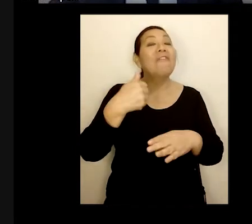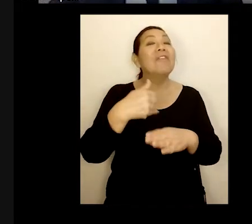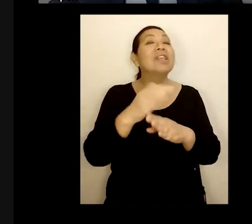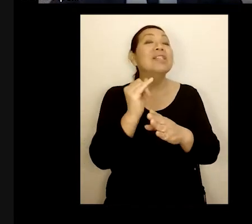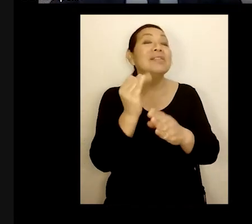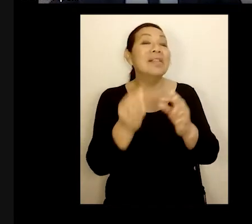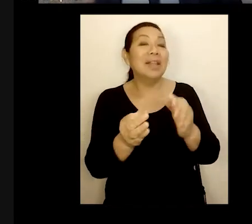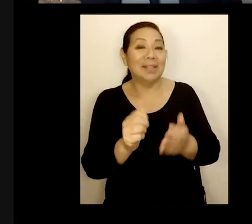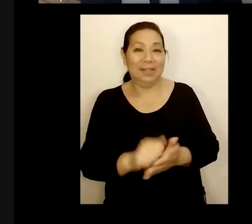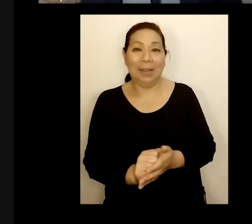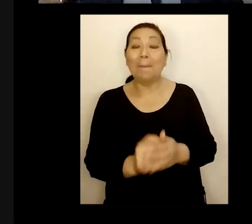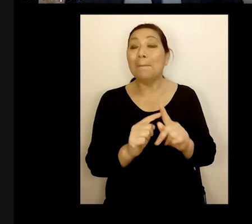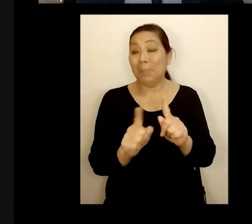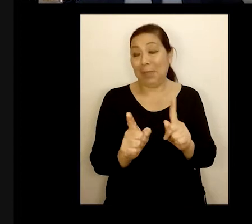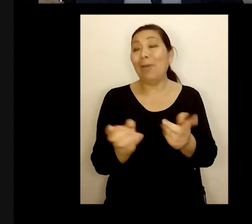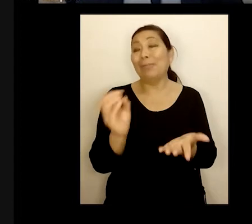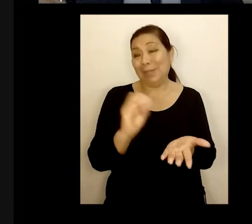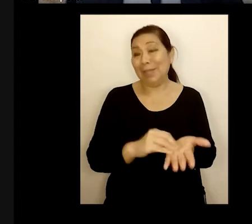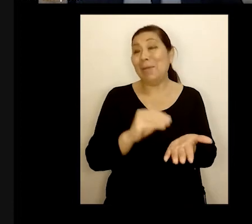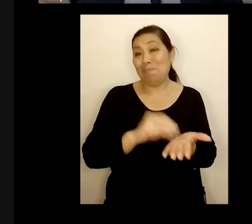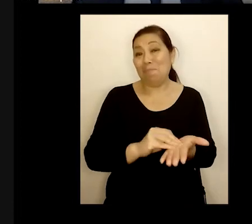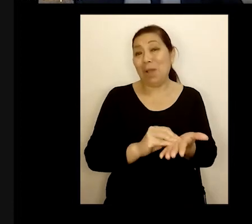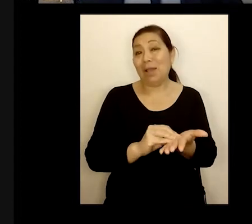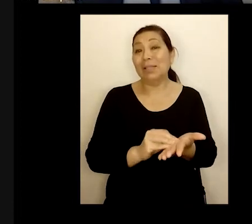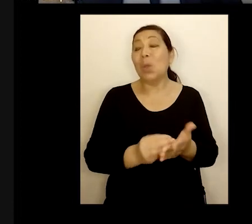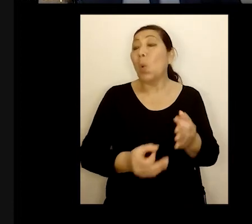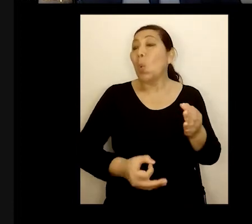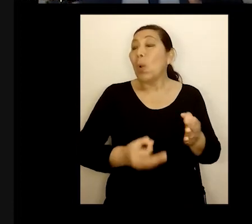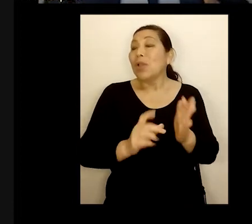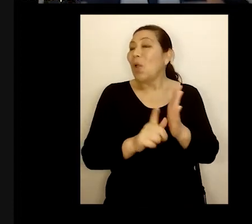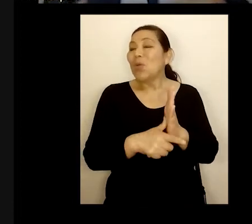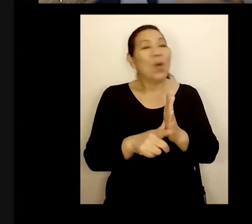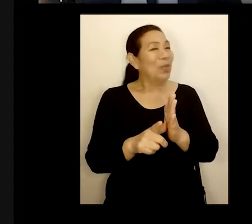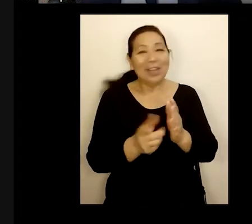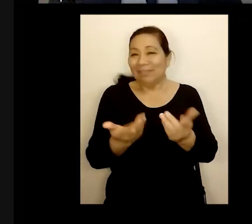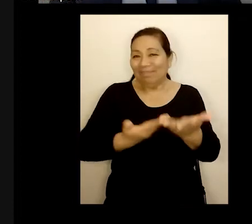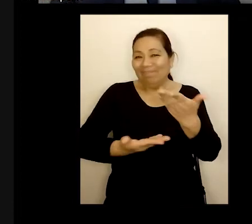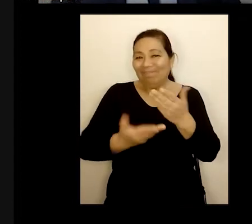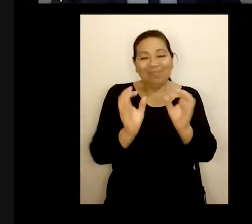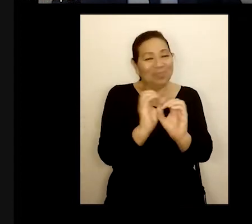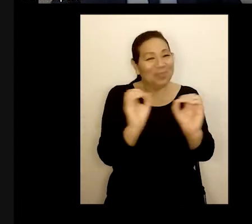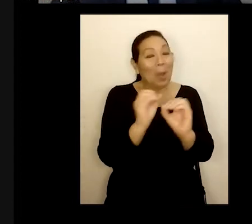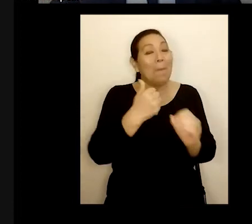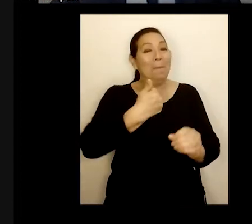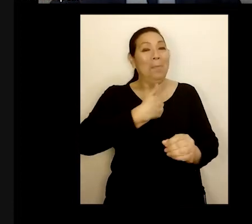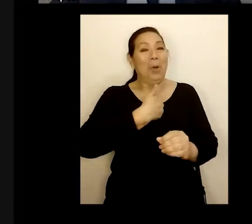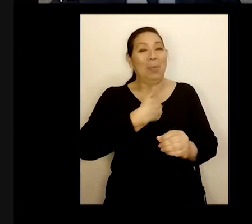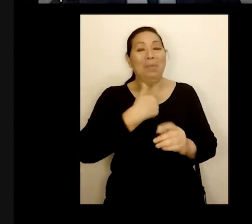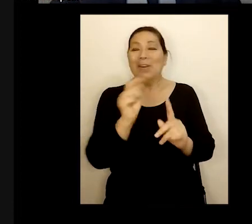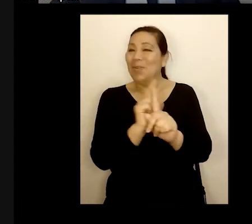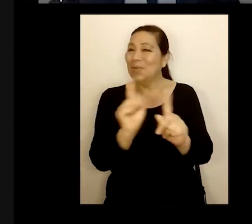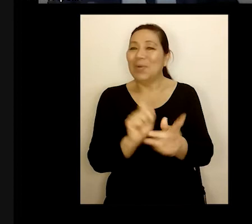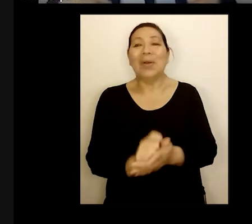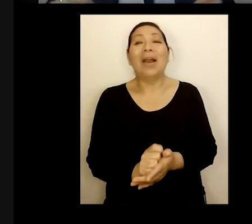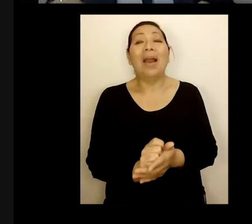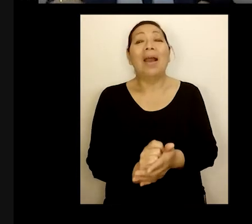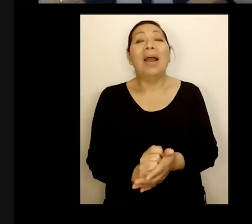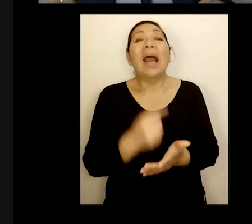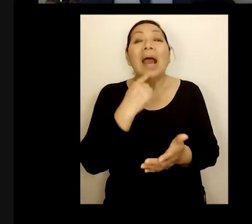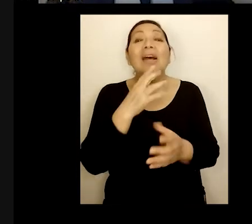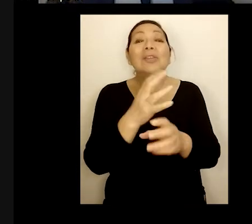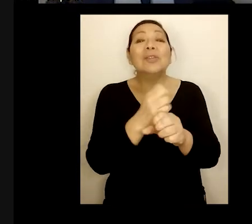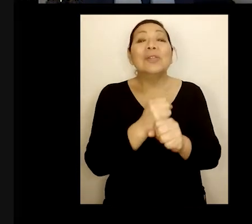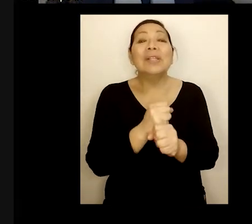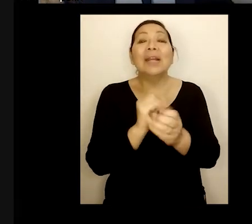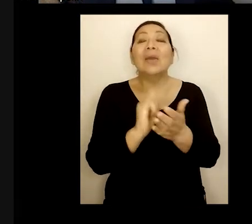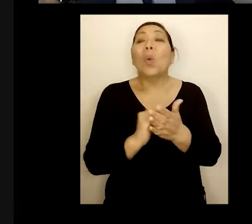instancia. Pero además, la prueba de oficio no debe reemplazar la actividad propia de las partes. Ares ha